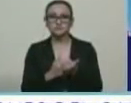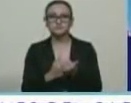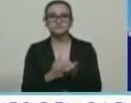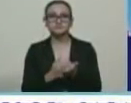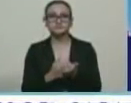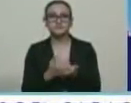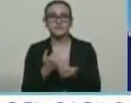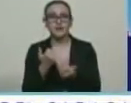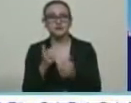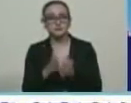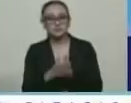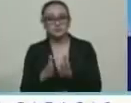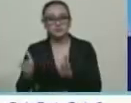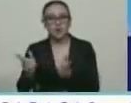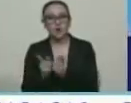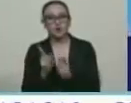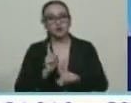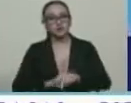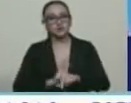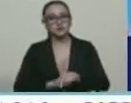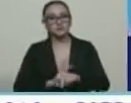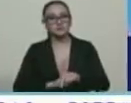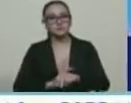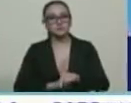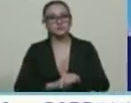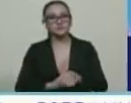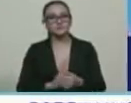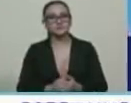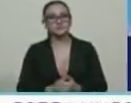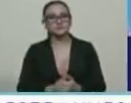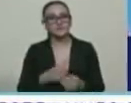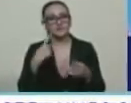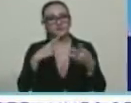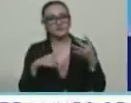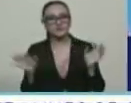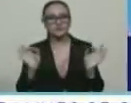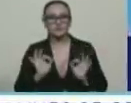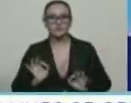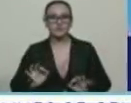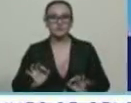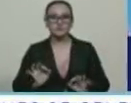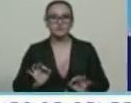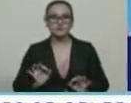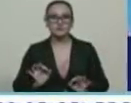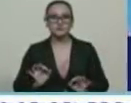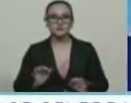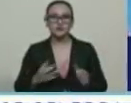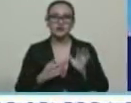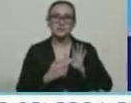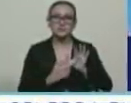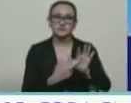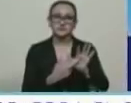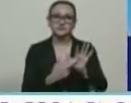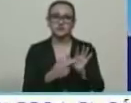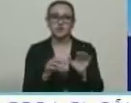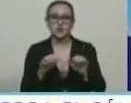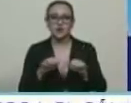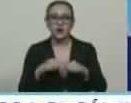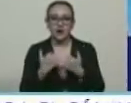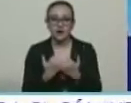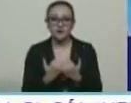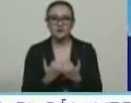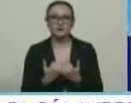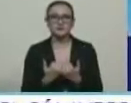un plazo, largo plazo, y tiene un multidireccional, es multidireccional. Nuestra red de representación en la área se